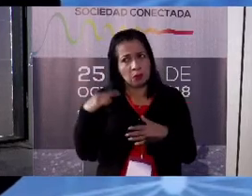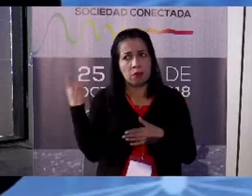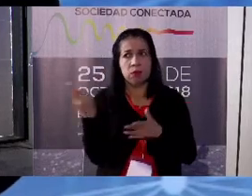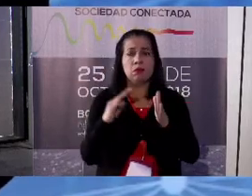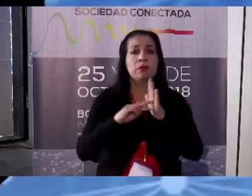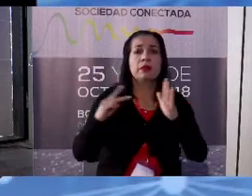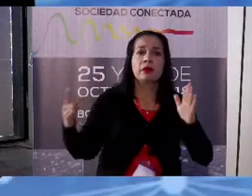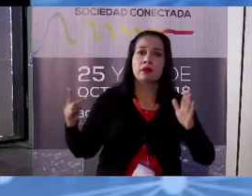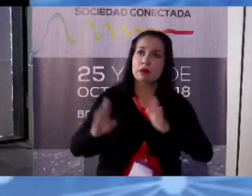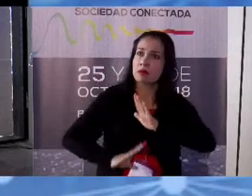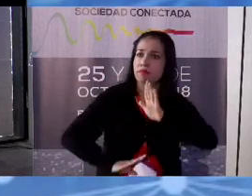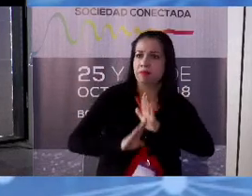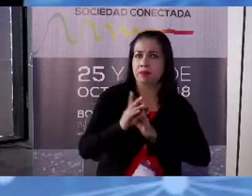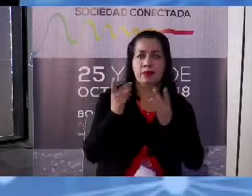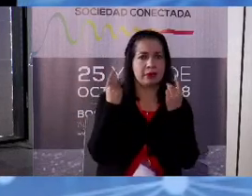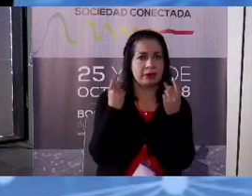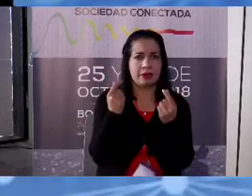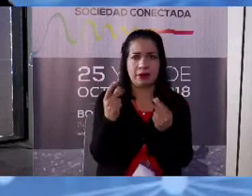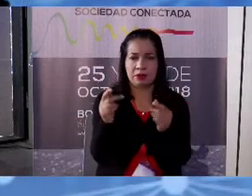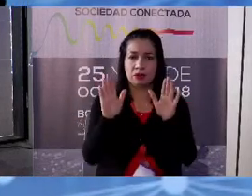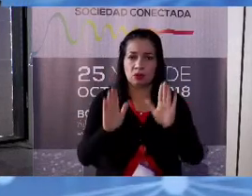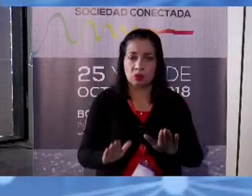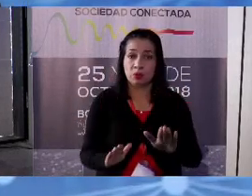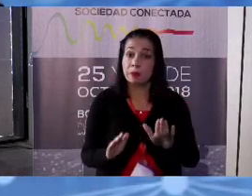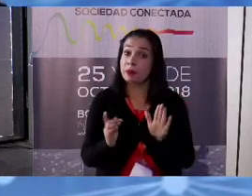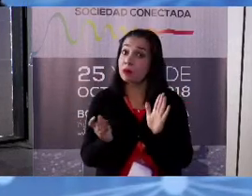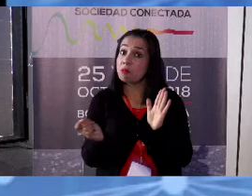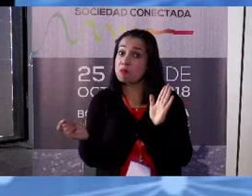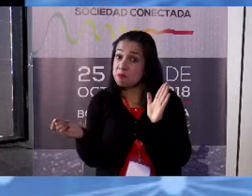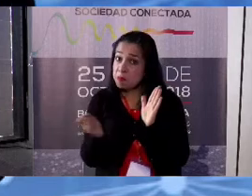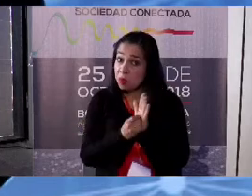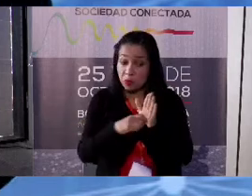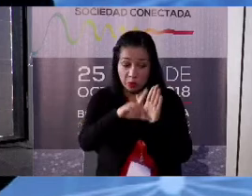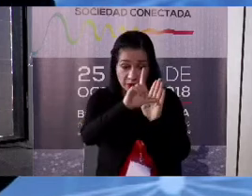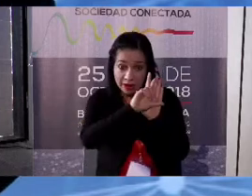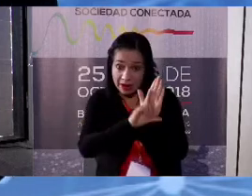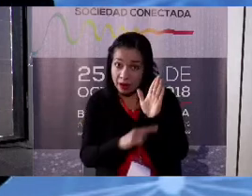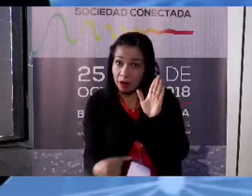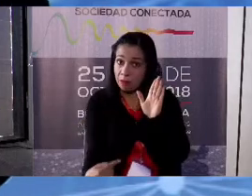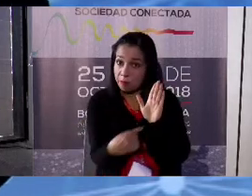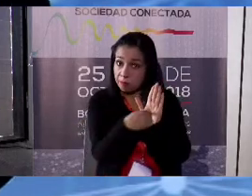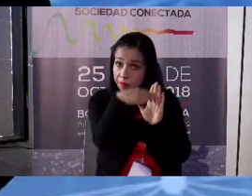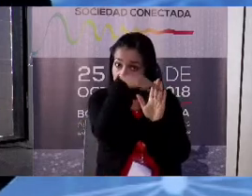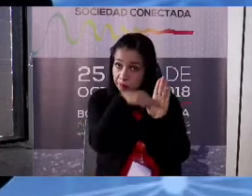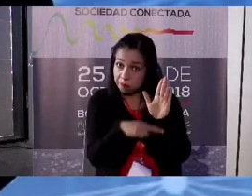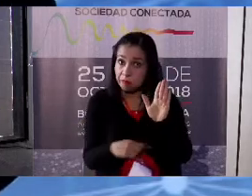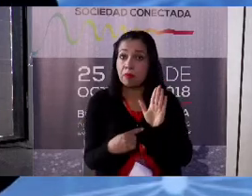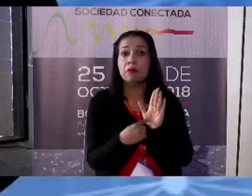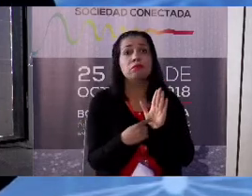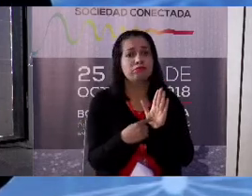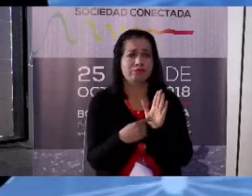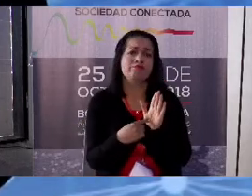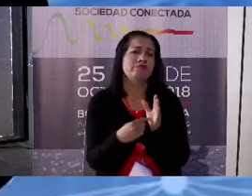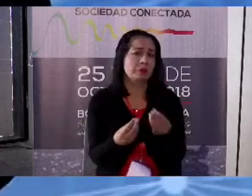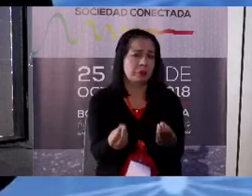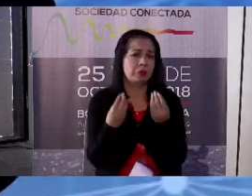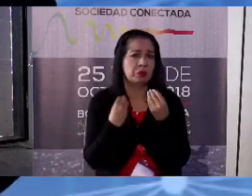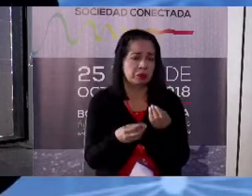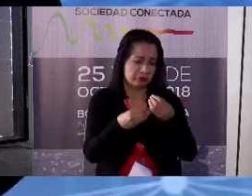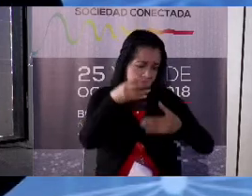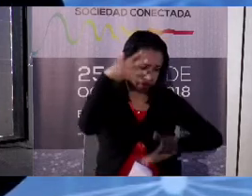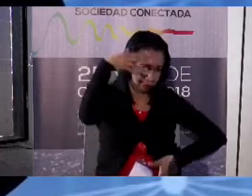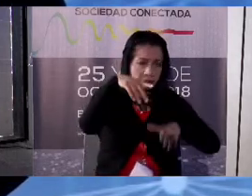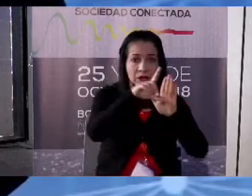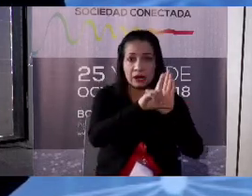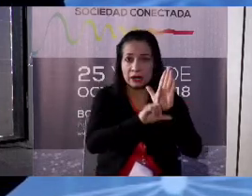Está avanzando aceleradamente pero la legislación que tenemos no la legislación mucha de la legislación ha